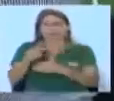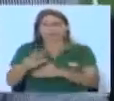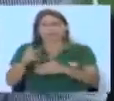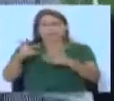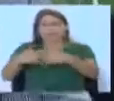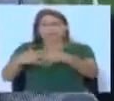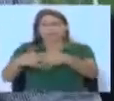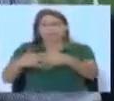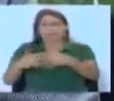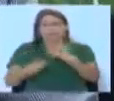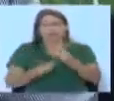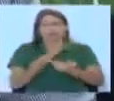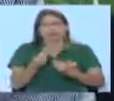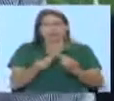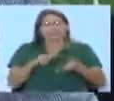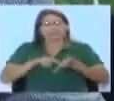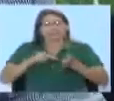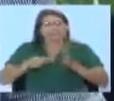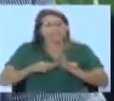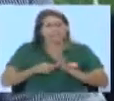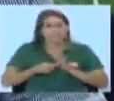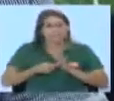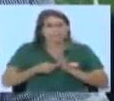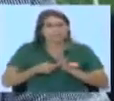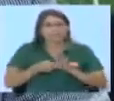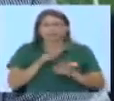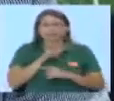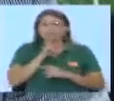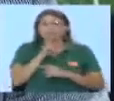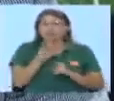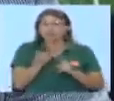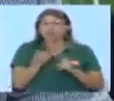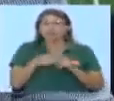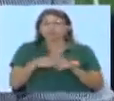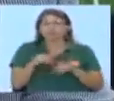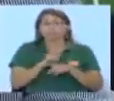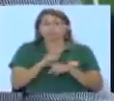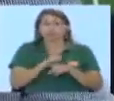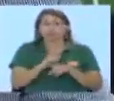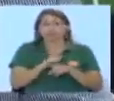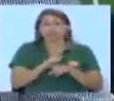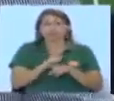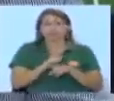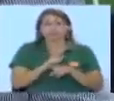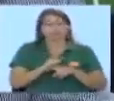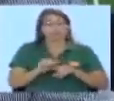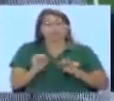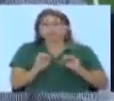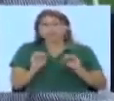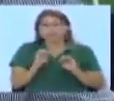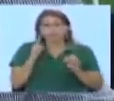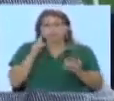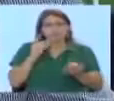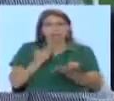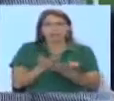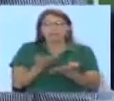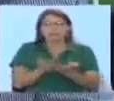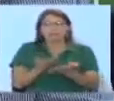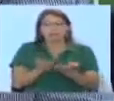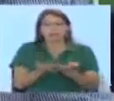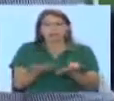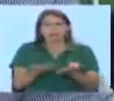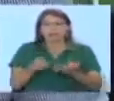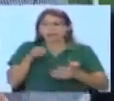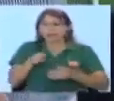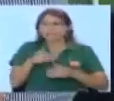lo que quiere decir? De que en la práctica no nos están demostrando, básicamente, que ese ha sido mi tema